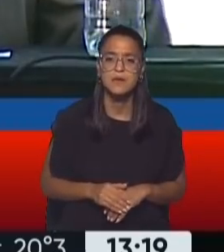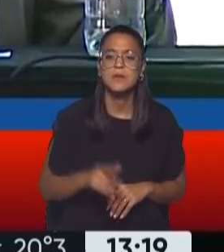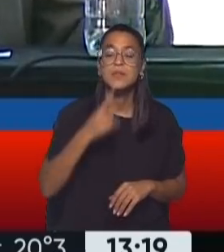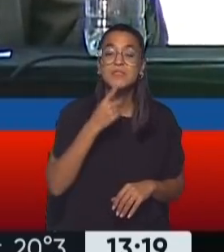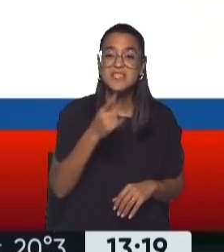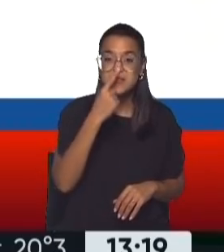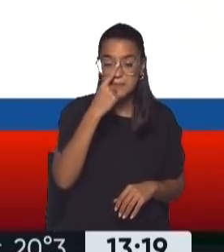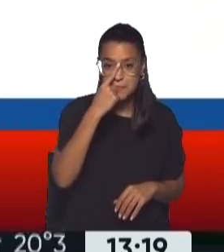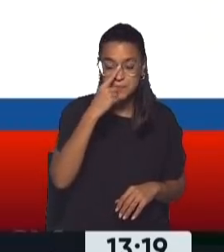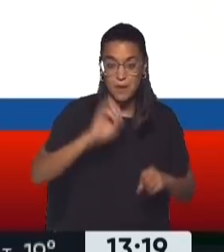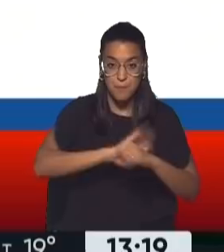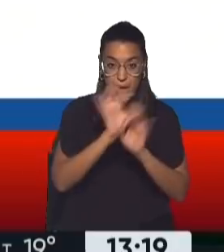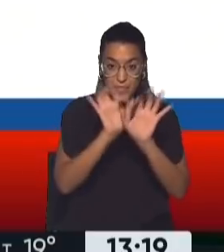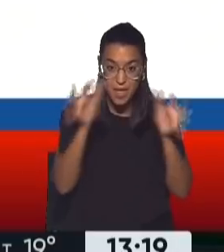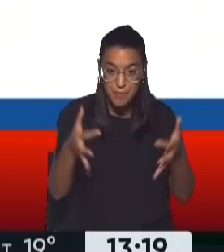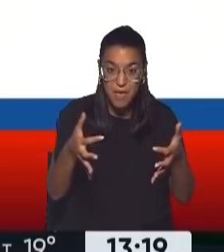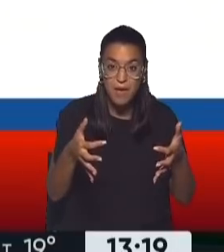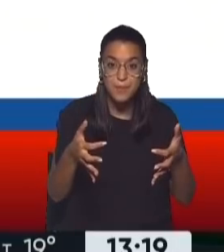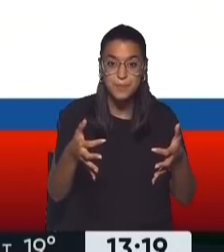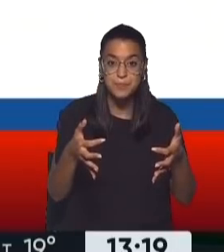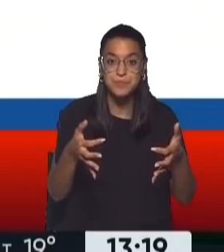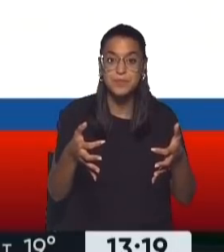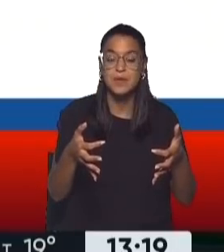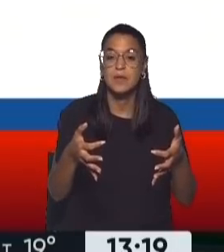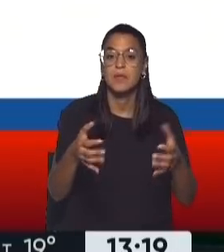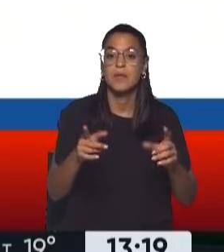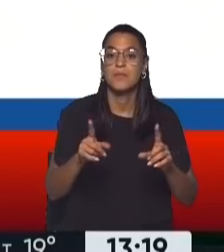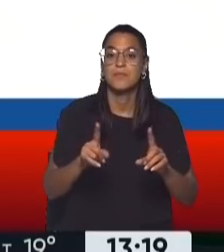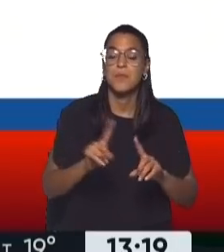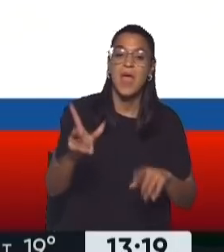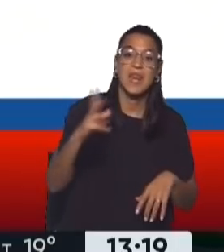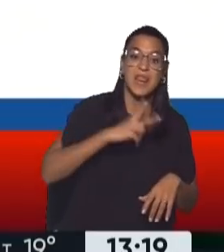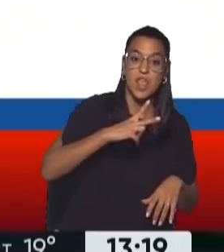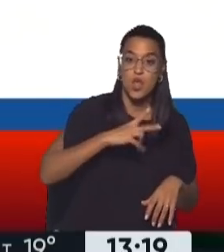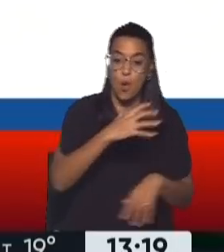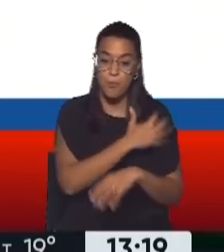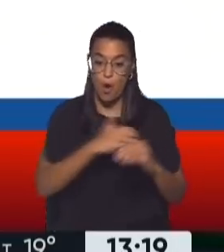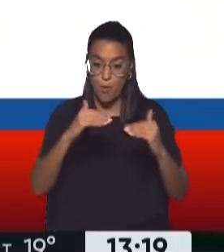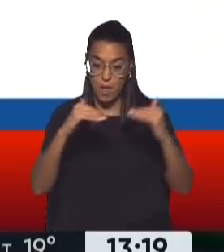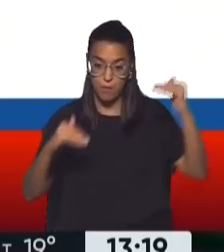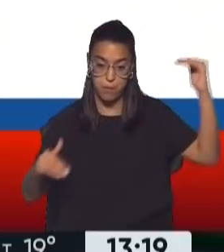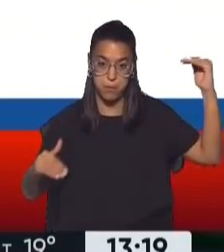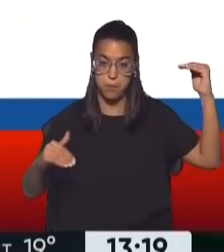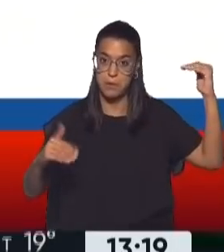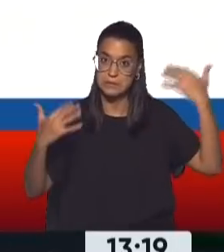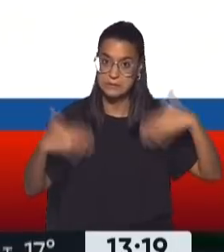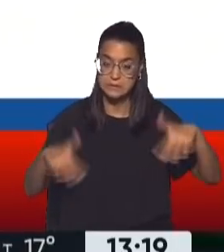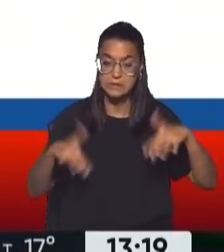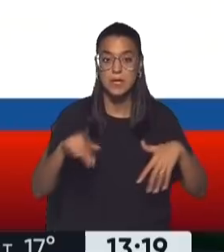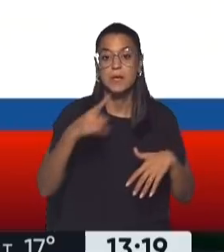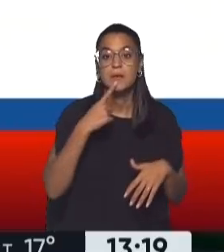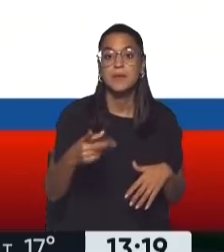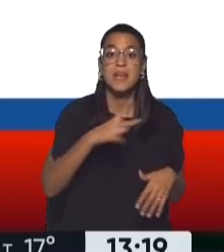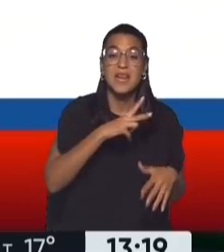con la pandemia la distancia entre ricos y pobres ha crecido y que la riqueza